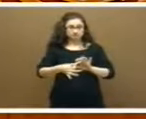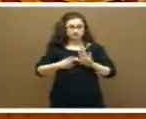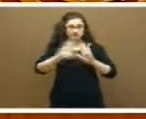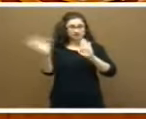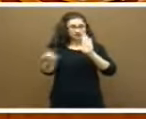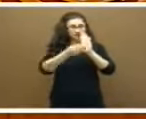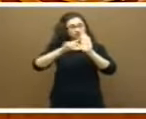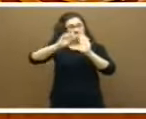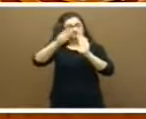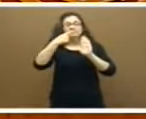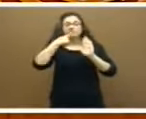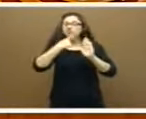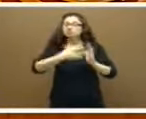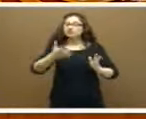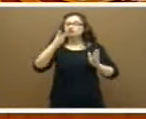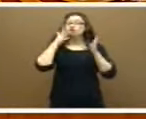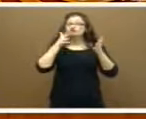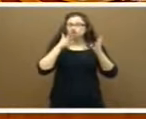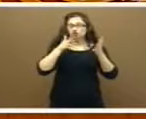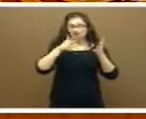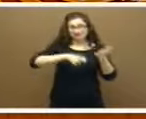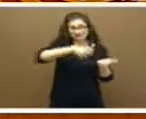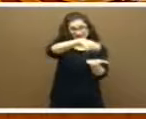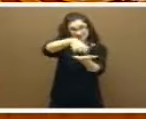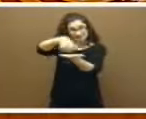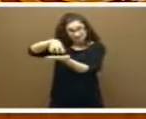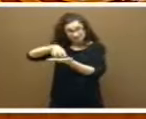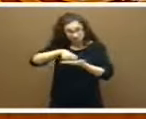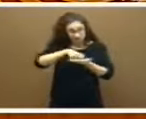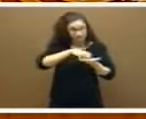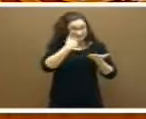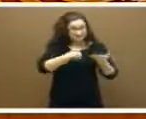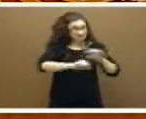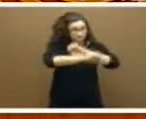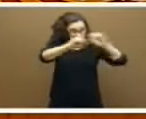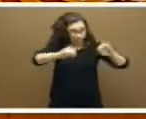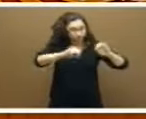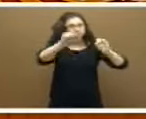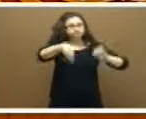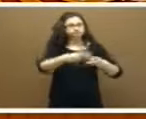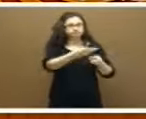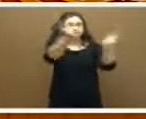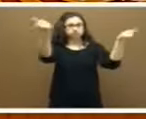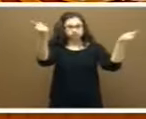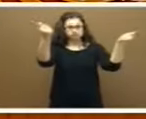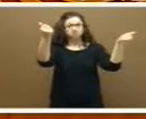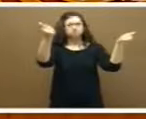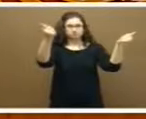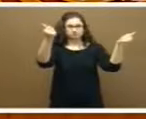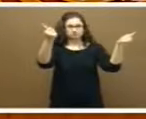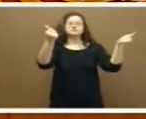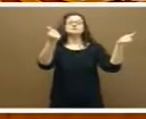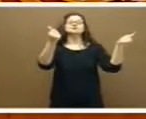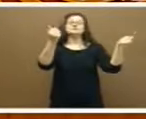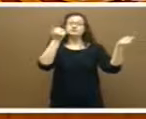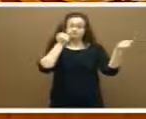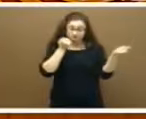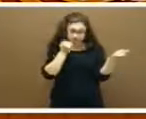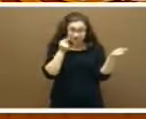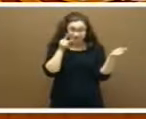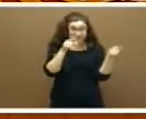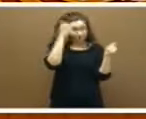transitoria primera, dice que los consejos de salud de zona ya constituidos quedarán disueltos a partir de la entrada en vigor